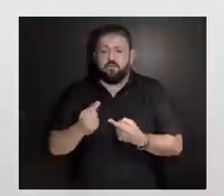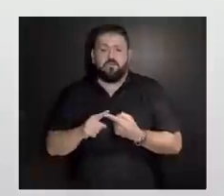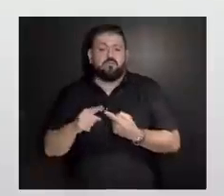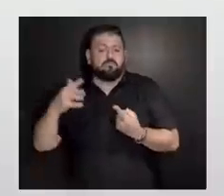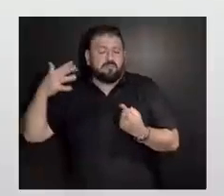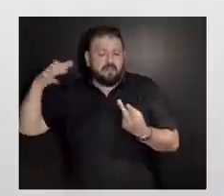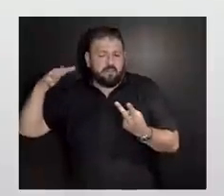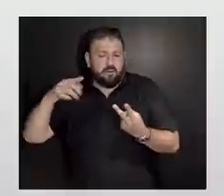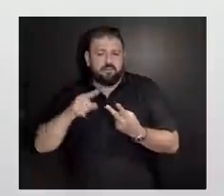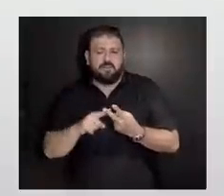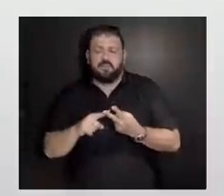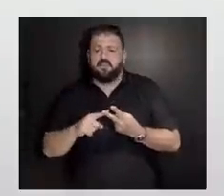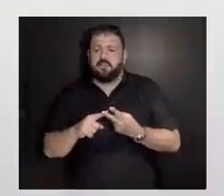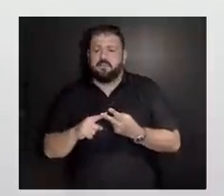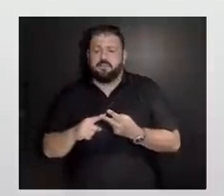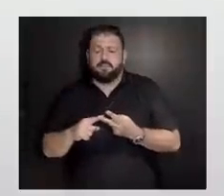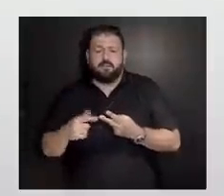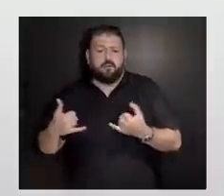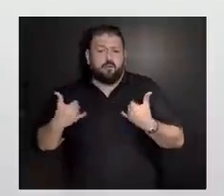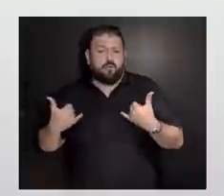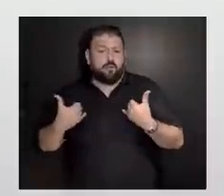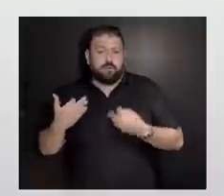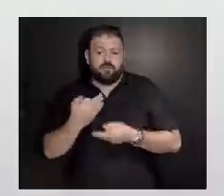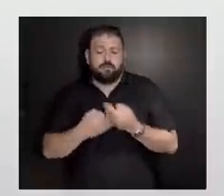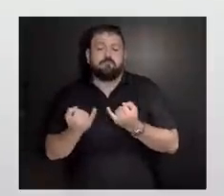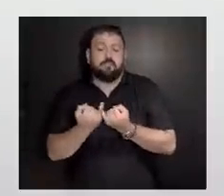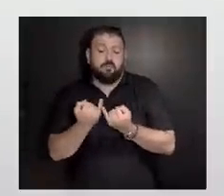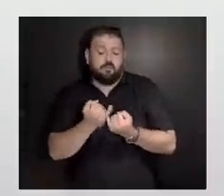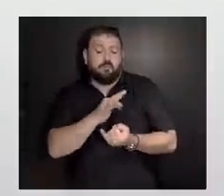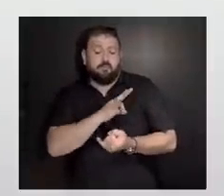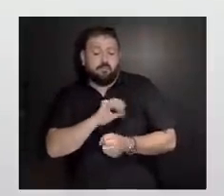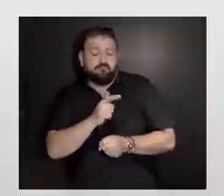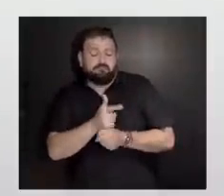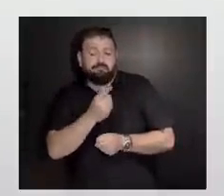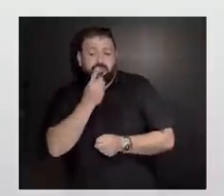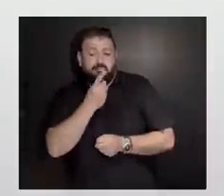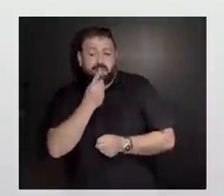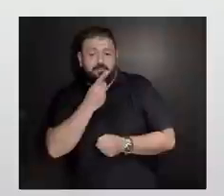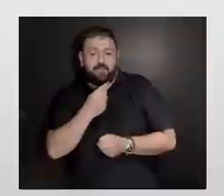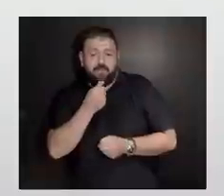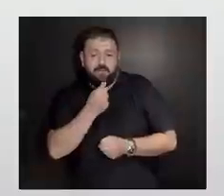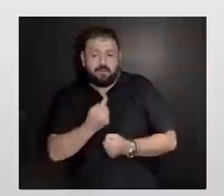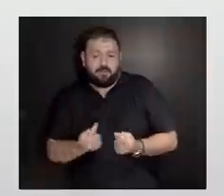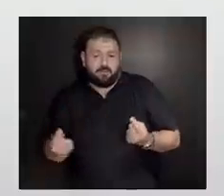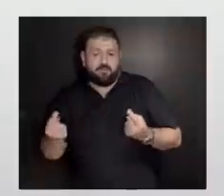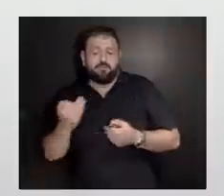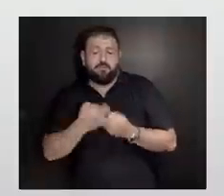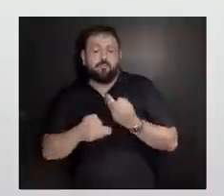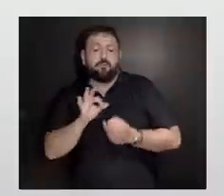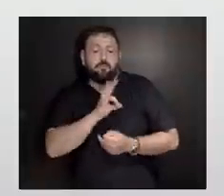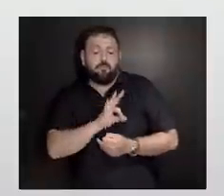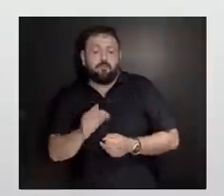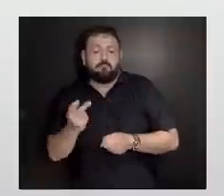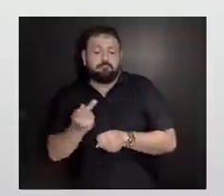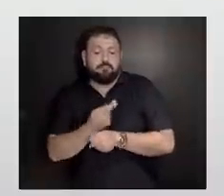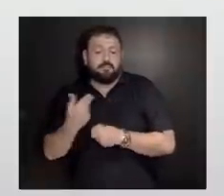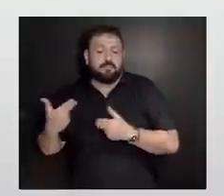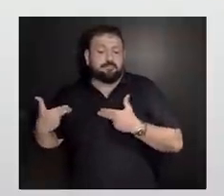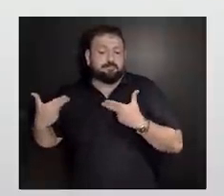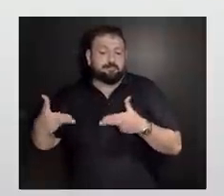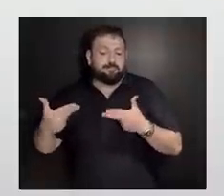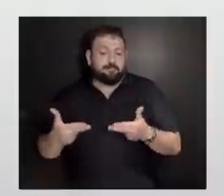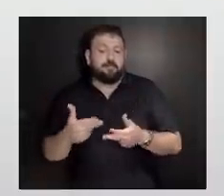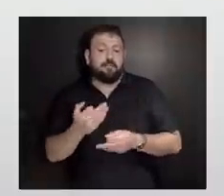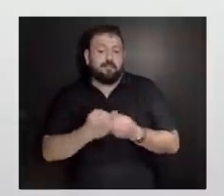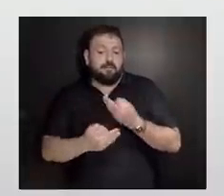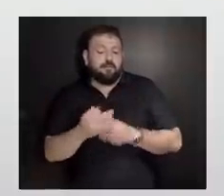esta connotación o este nombre como diabetes infantil, porque suele ser una cuestión genética, entonces a los primeros años de vida